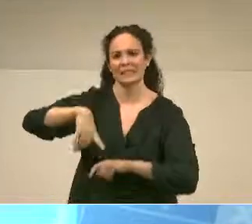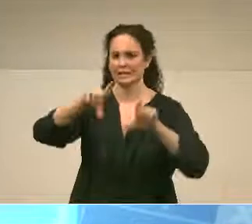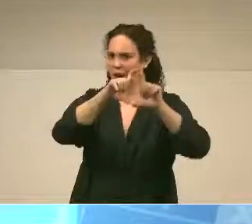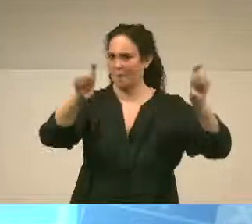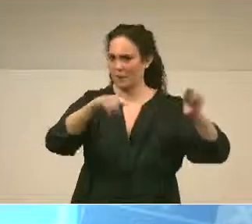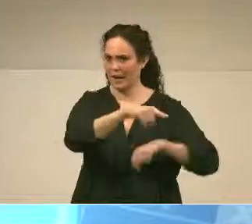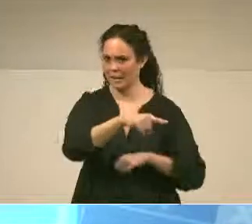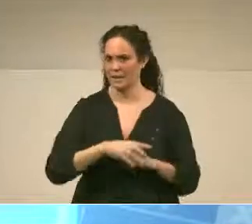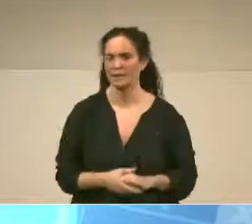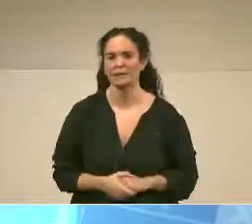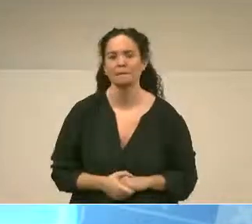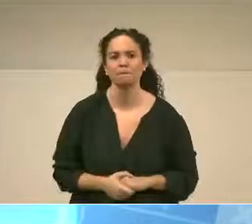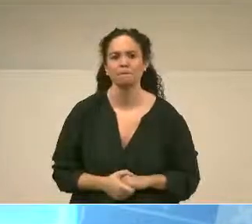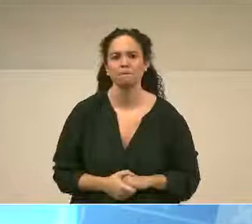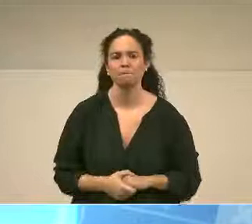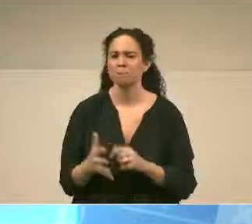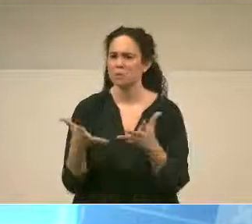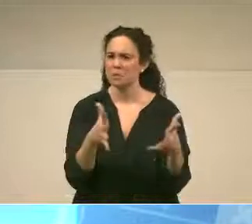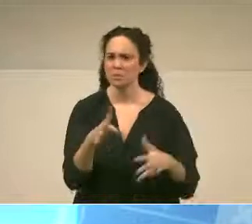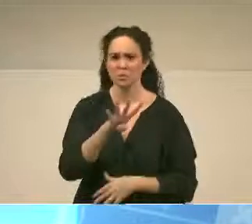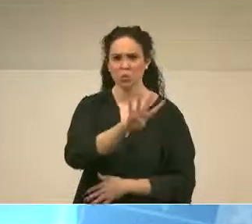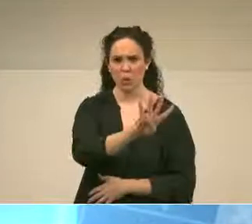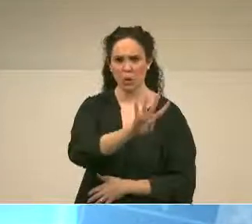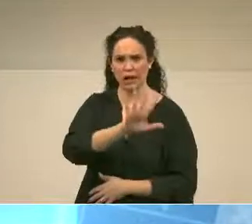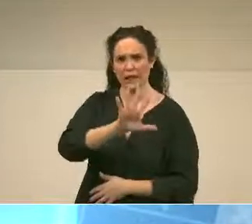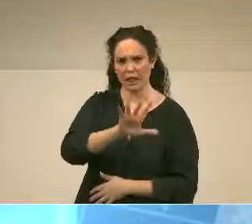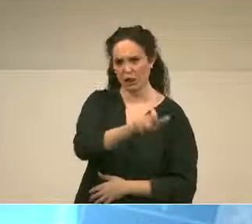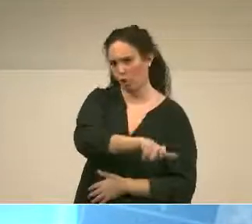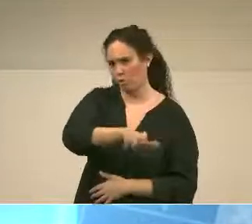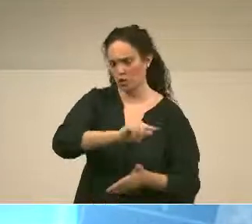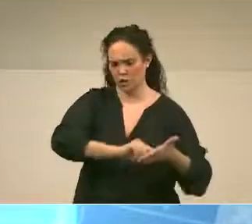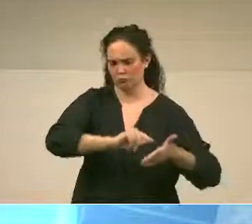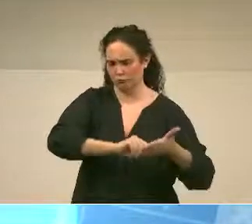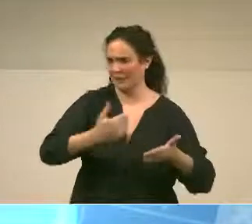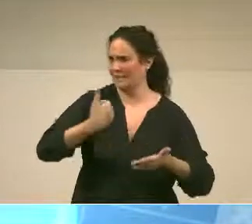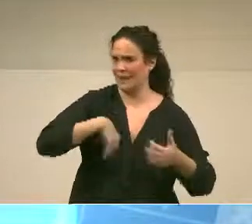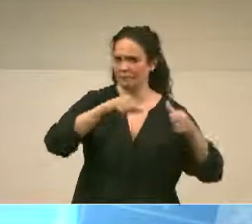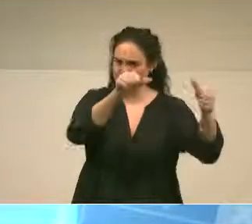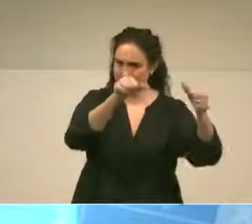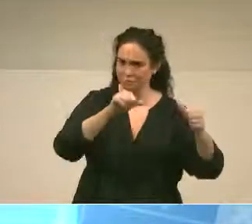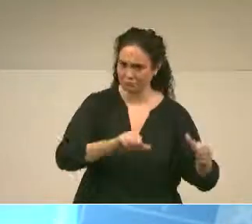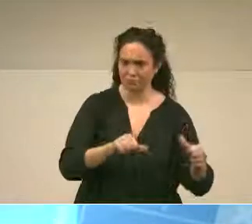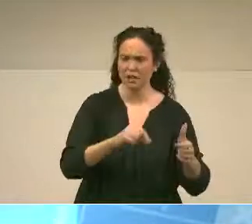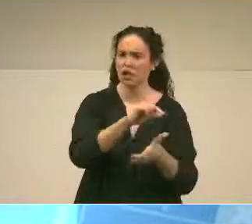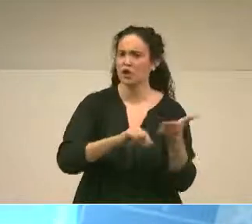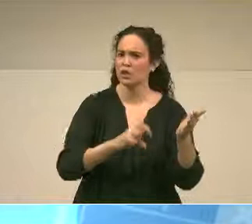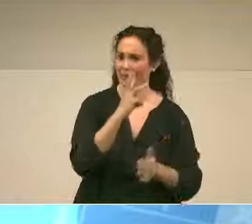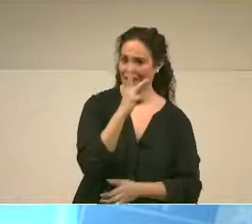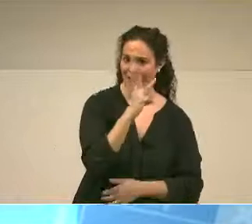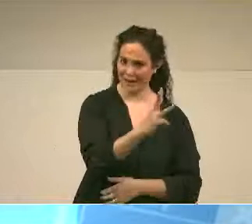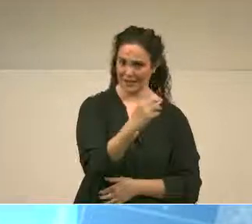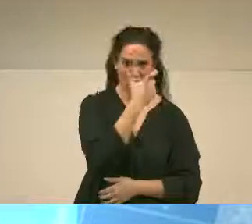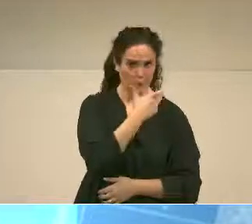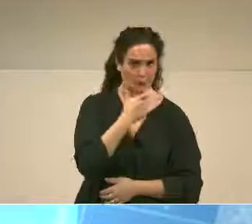Más o menos prevemos que vamos a contratar 45 personas que ya son doctoras, con unos contratos de 3 años de